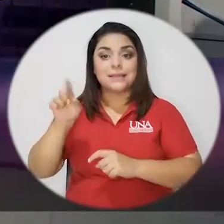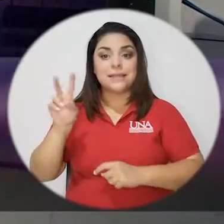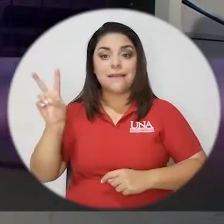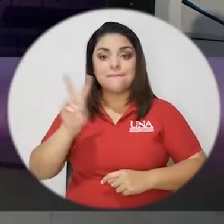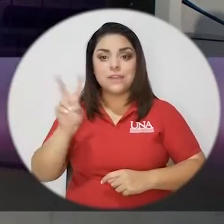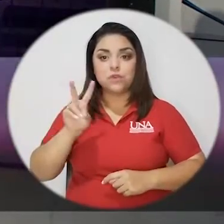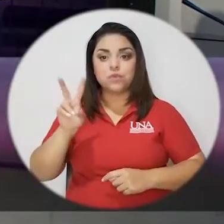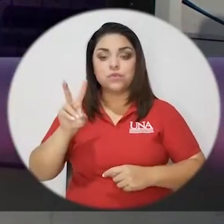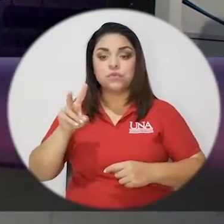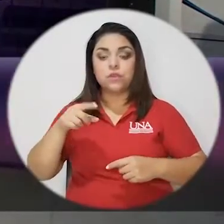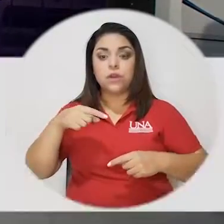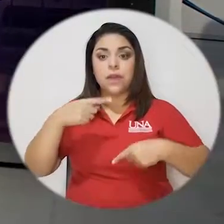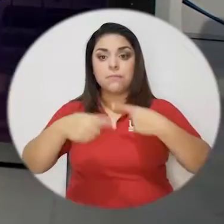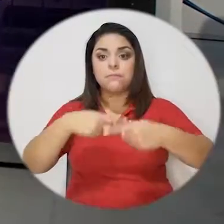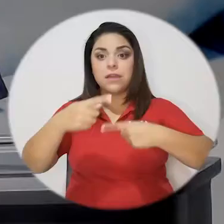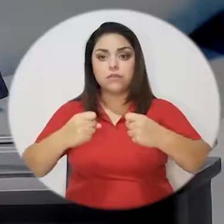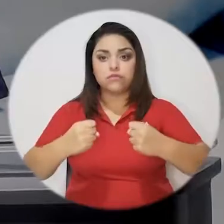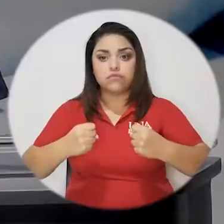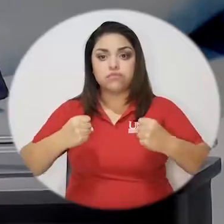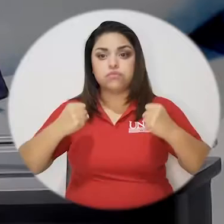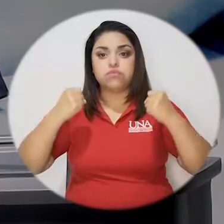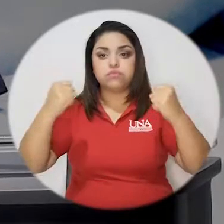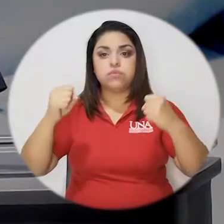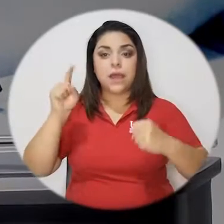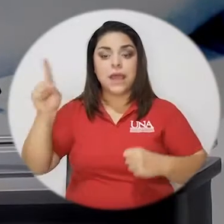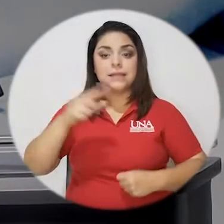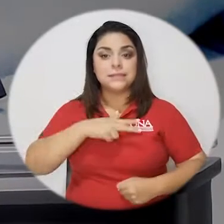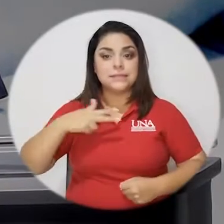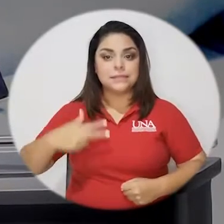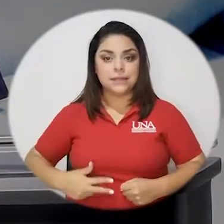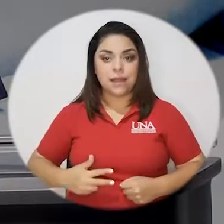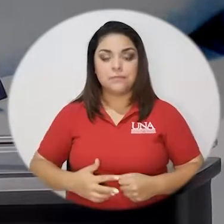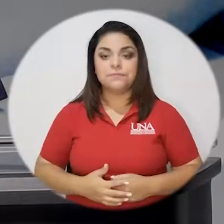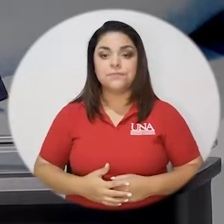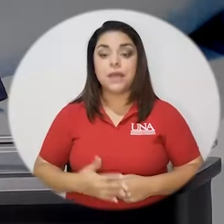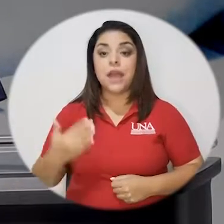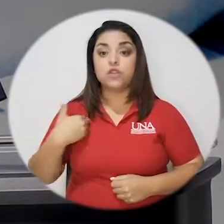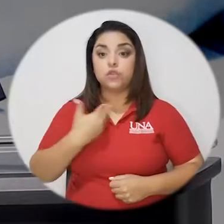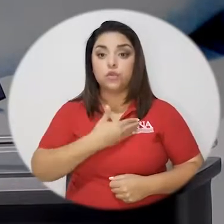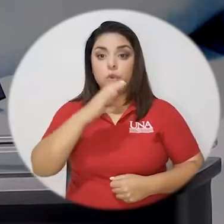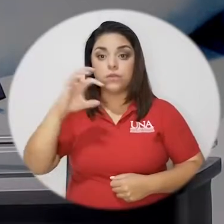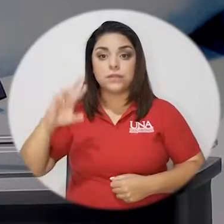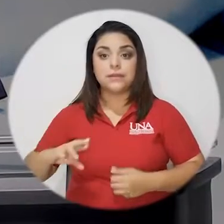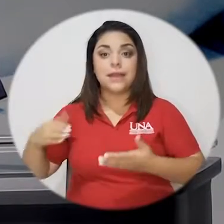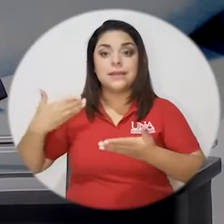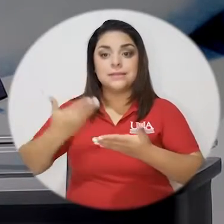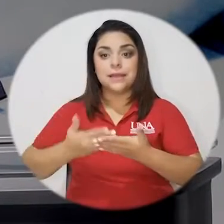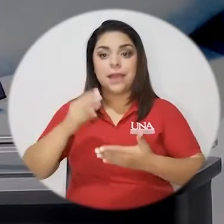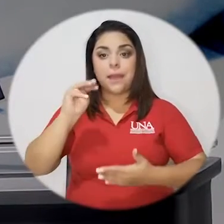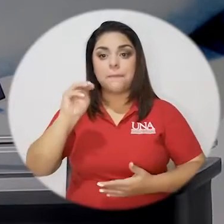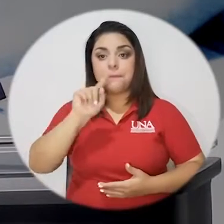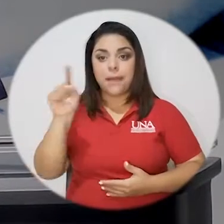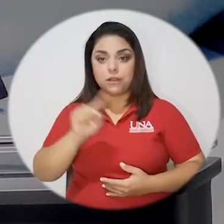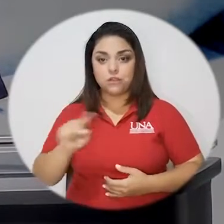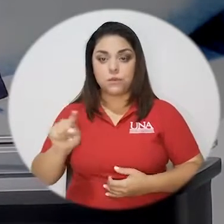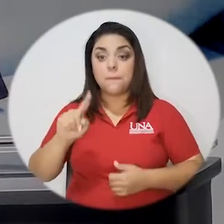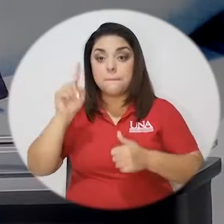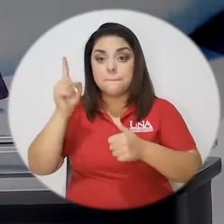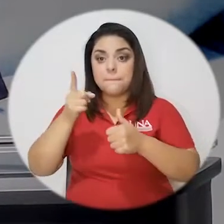cobra fuerza allá en la lejana China. A nosotros nos llega en marzo y el primer caso se